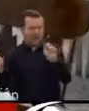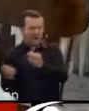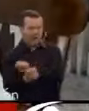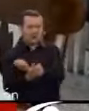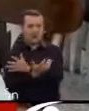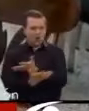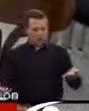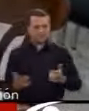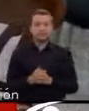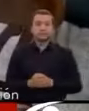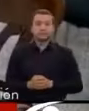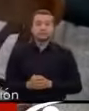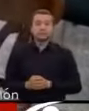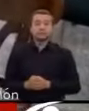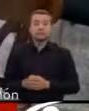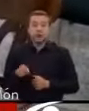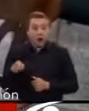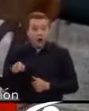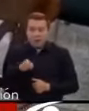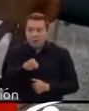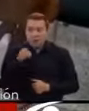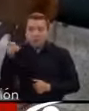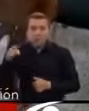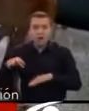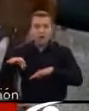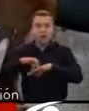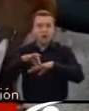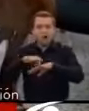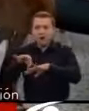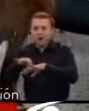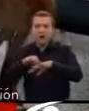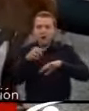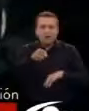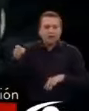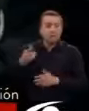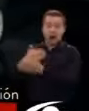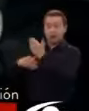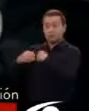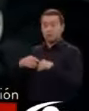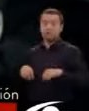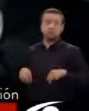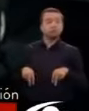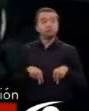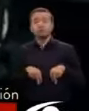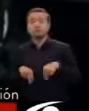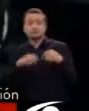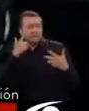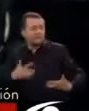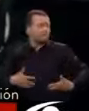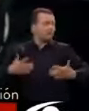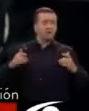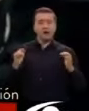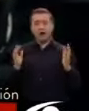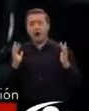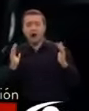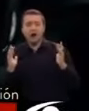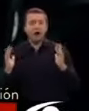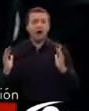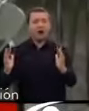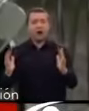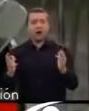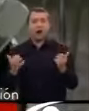días se olvidan de la pompa y las grandes ceremonias para darle paso a la sobriedad, a nuevos atuendos y a la tecnología para que